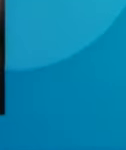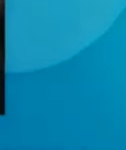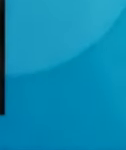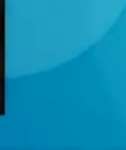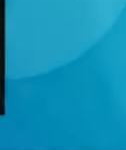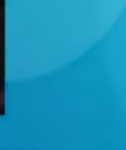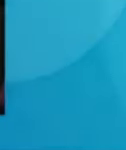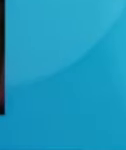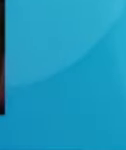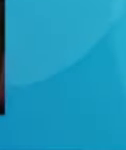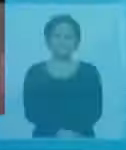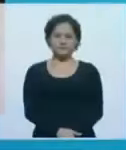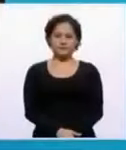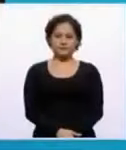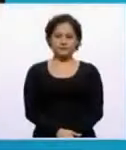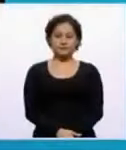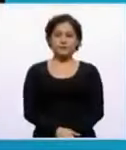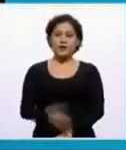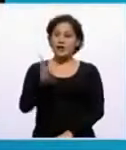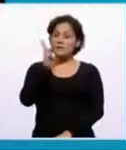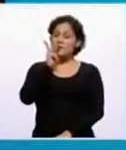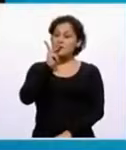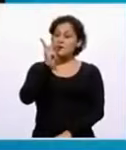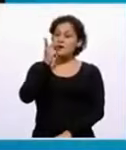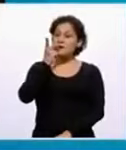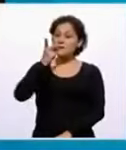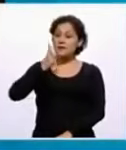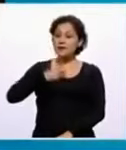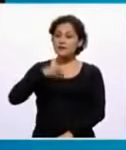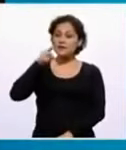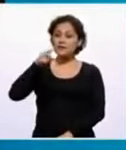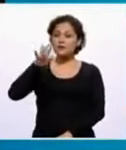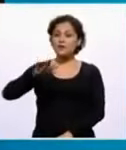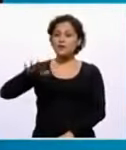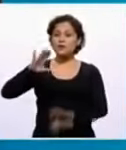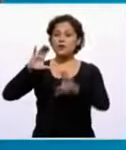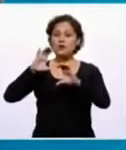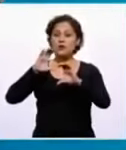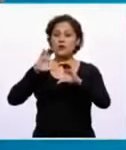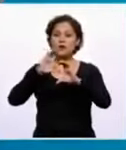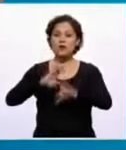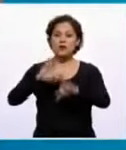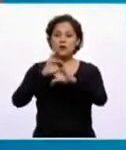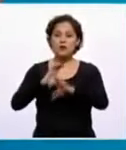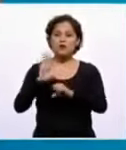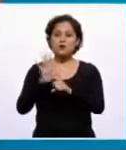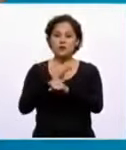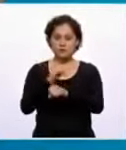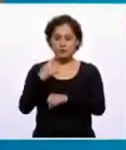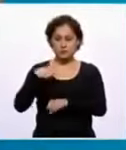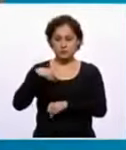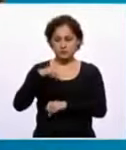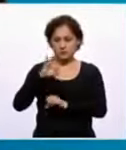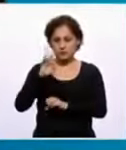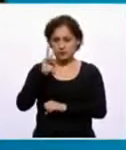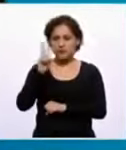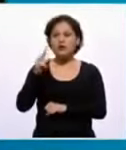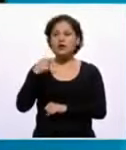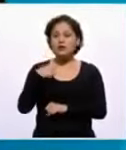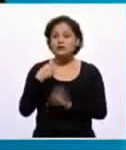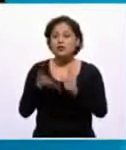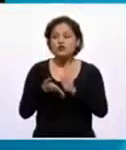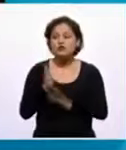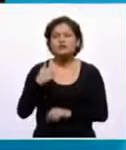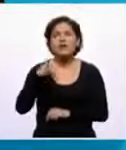que había un foro arriba porque nosotros tenemos un café. Uh-huh. Y pues fui, uh-huh, y era el